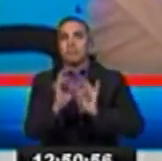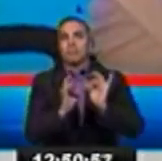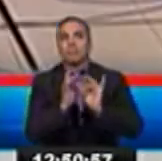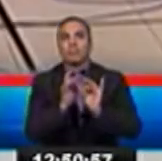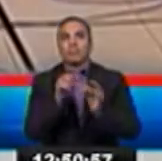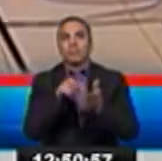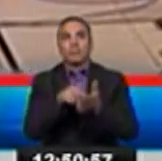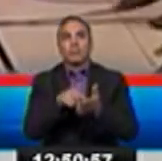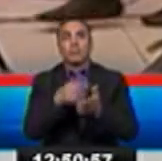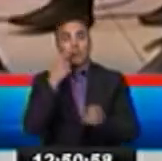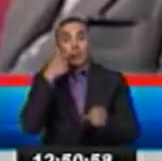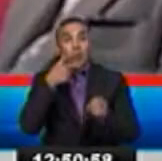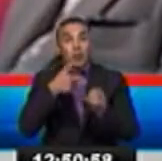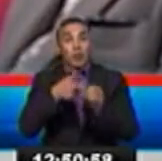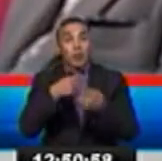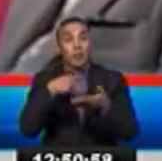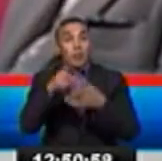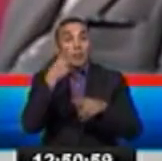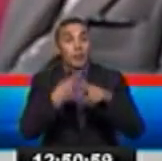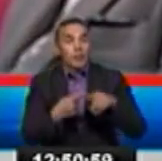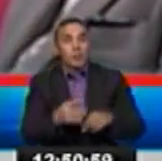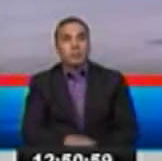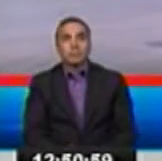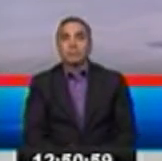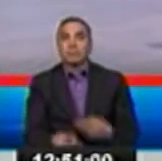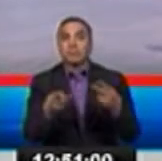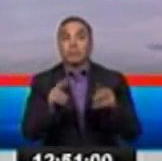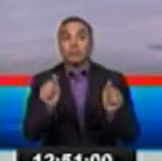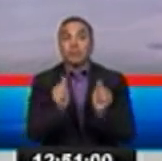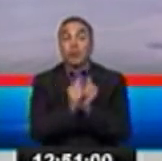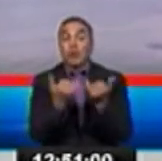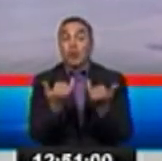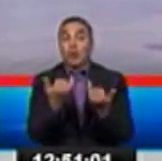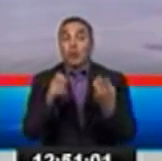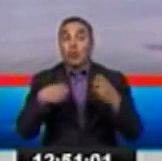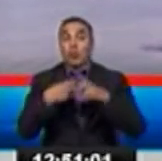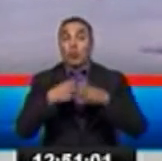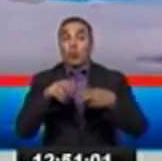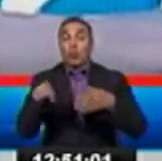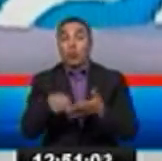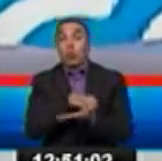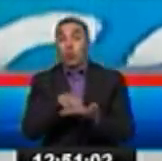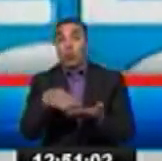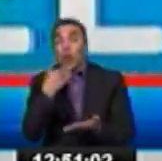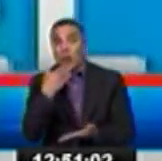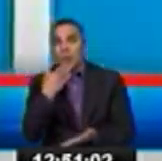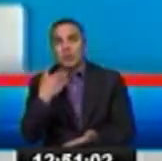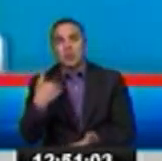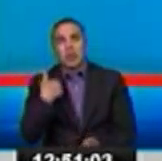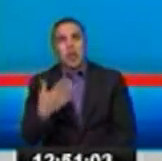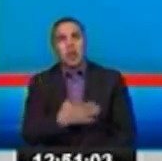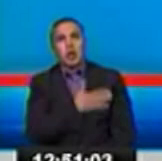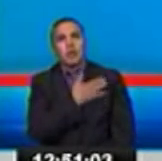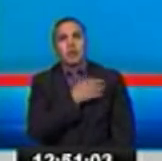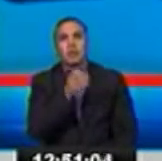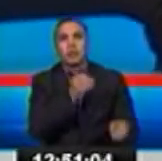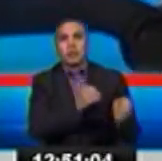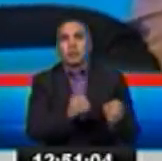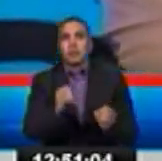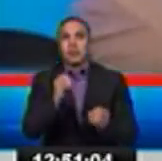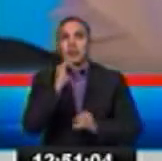focalización de los subsidios a los combustibles y de que en medio de momentos de incertidumbre hay confianza plena de los